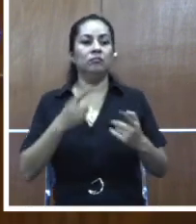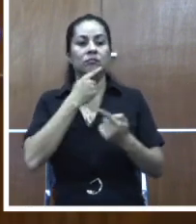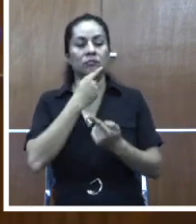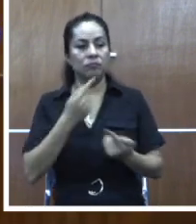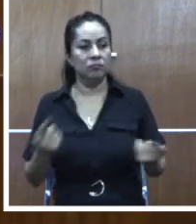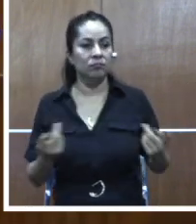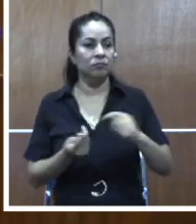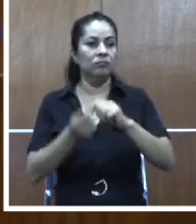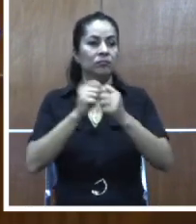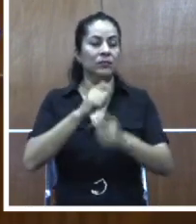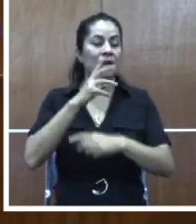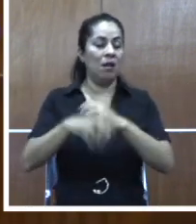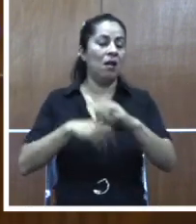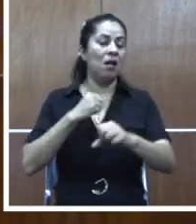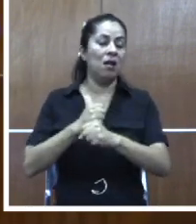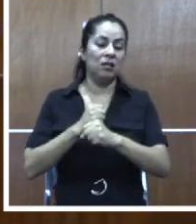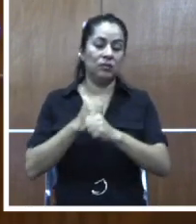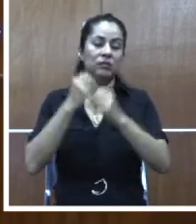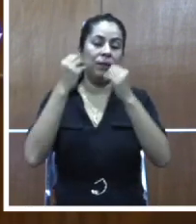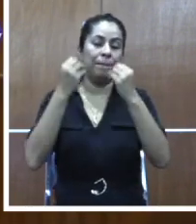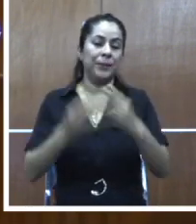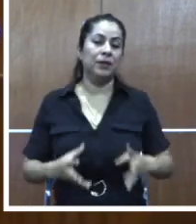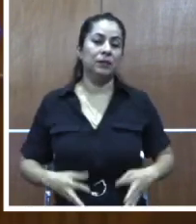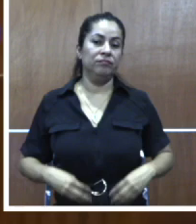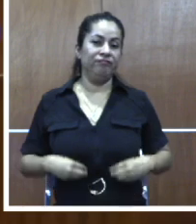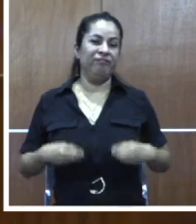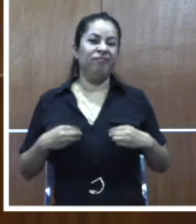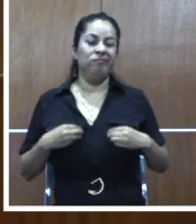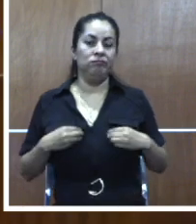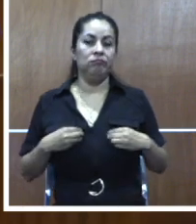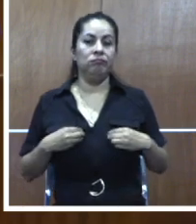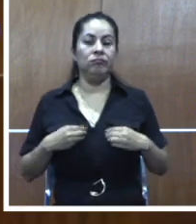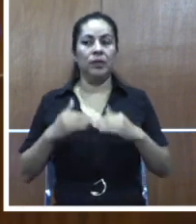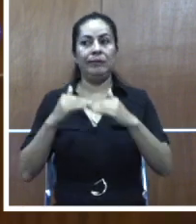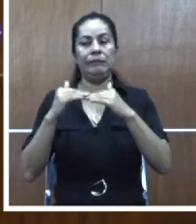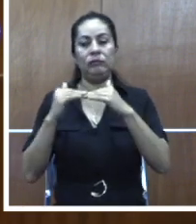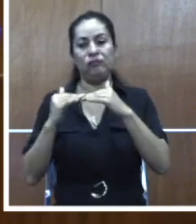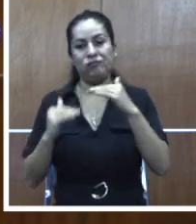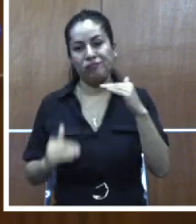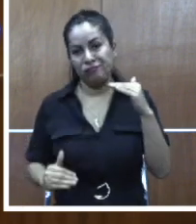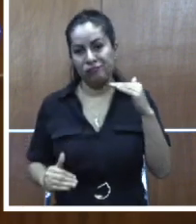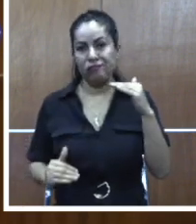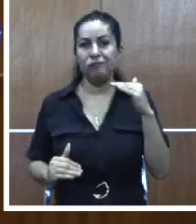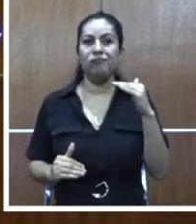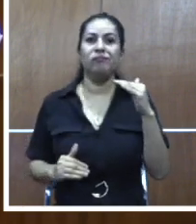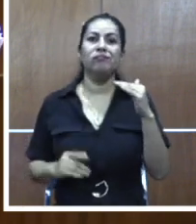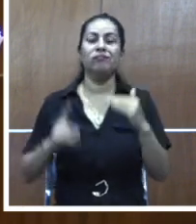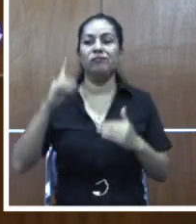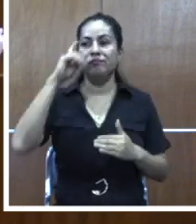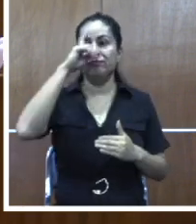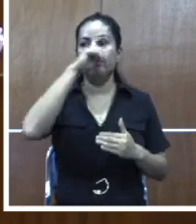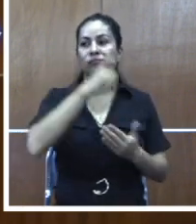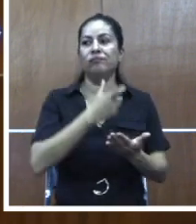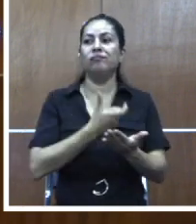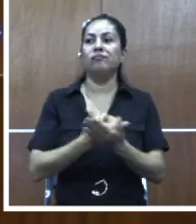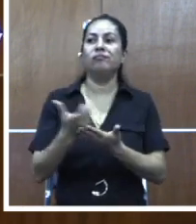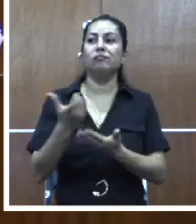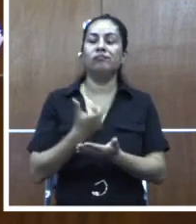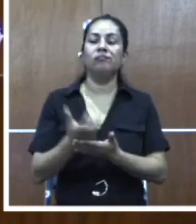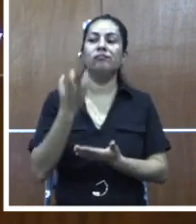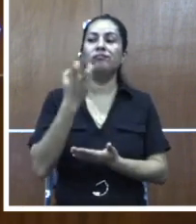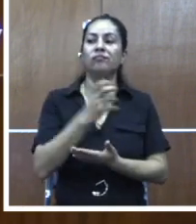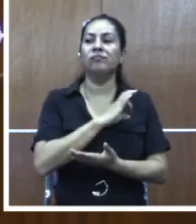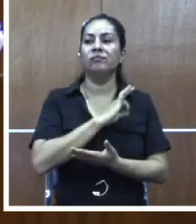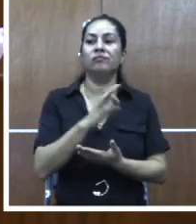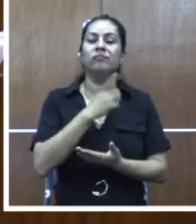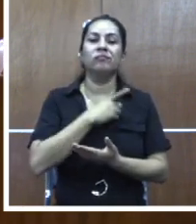se traduce en años de vida perdidos, en mayores desigualdades y en dificultades económicas. Esto